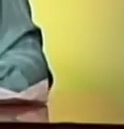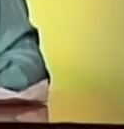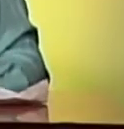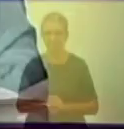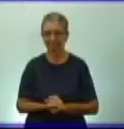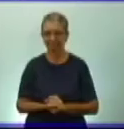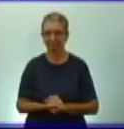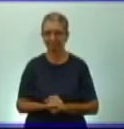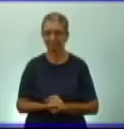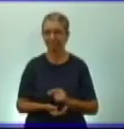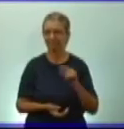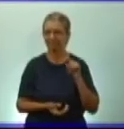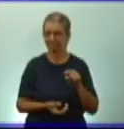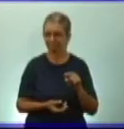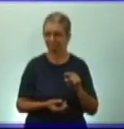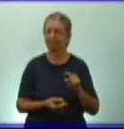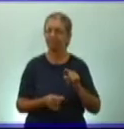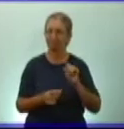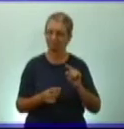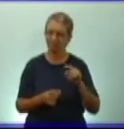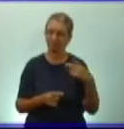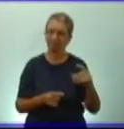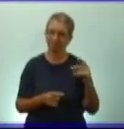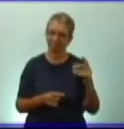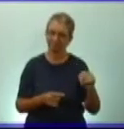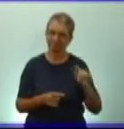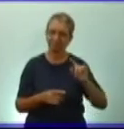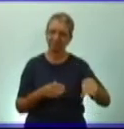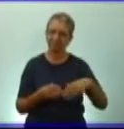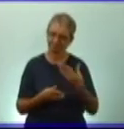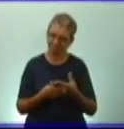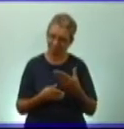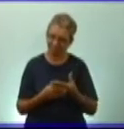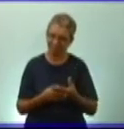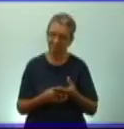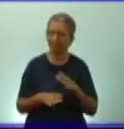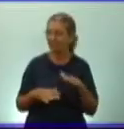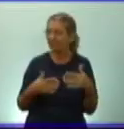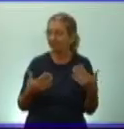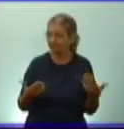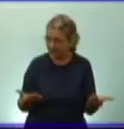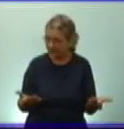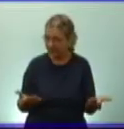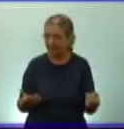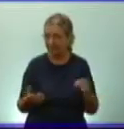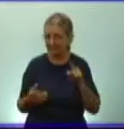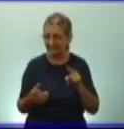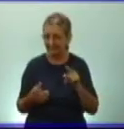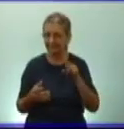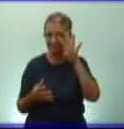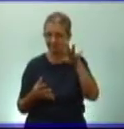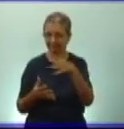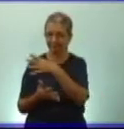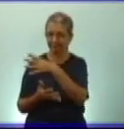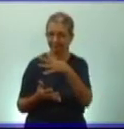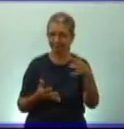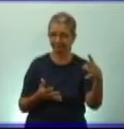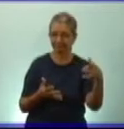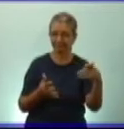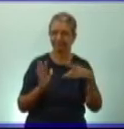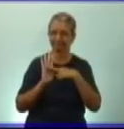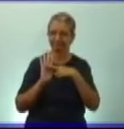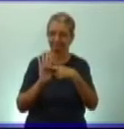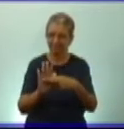Pasemos entonces al ejercicio que les había comentado que les iba a poner. Y es el caso de esta tabla que nos